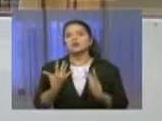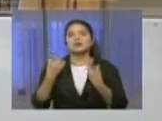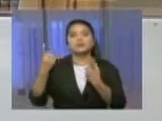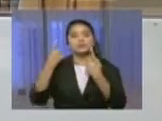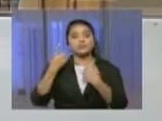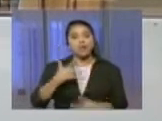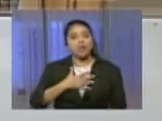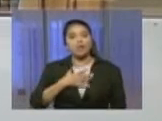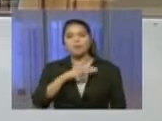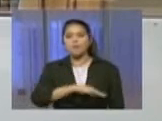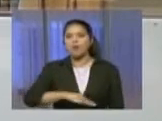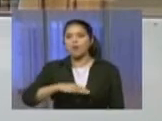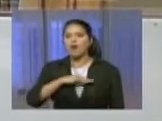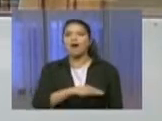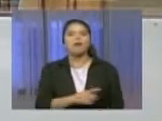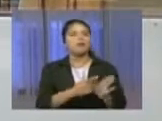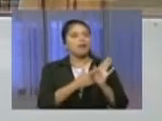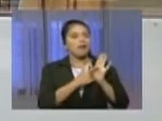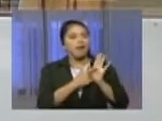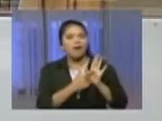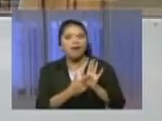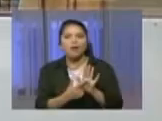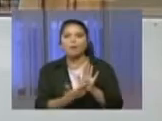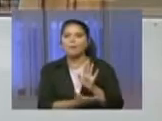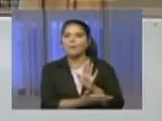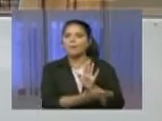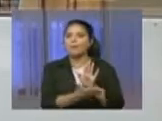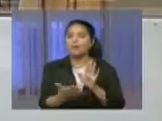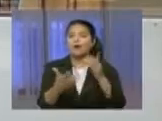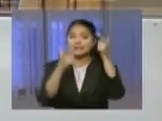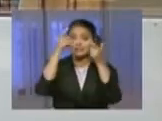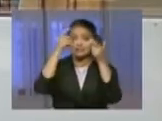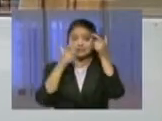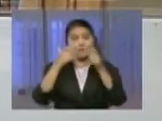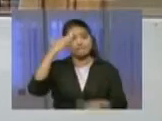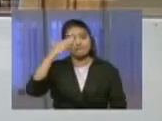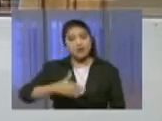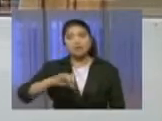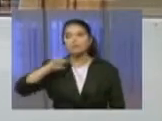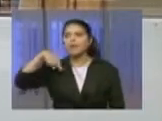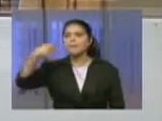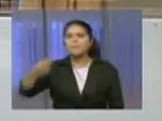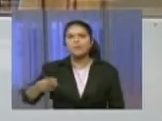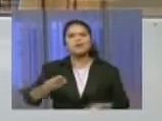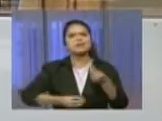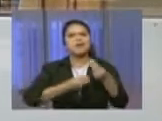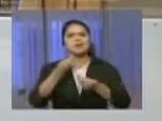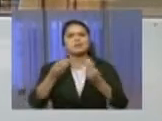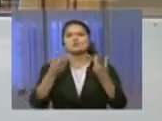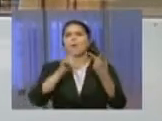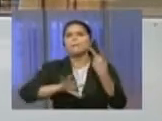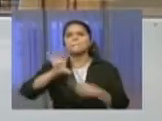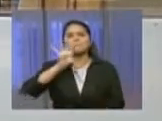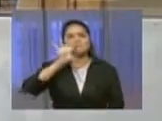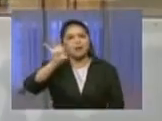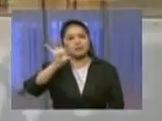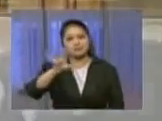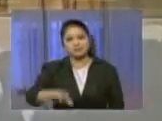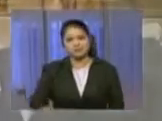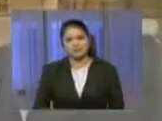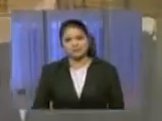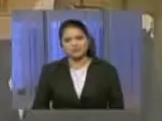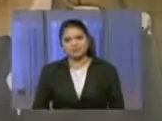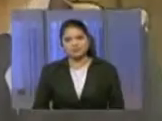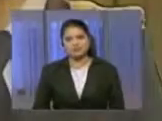moral en ejemplo y ese Chávez Cadete después construyó una doctrina de Patria y en la